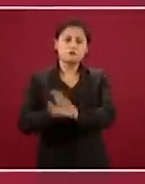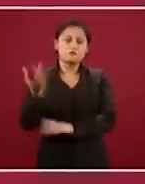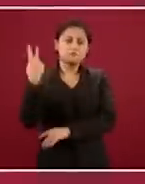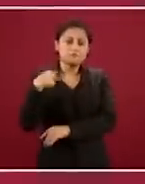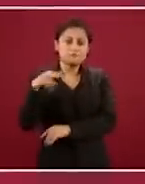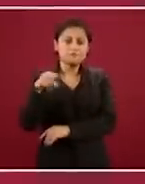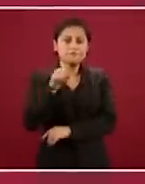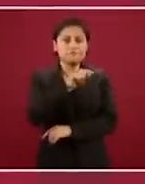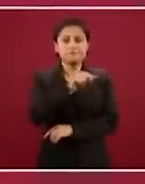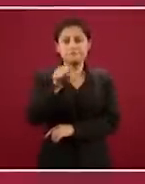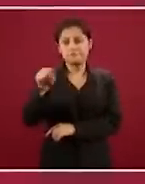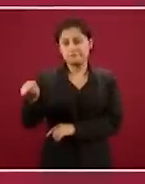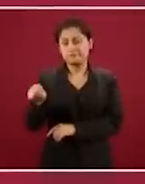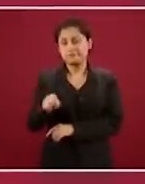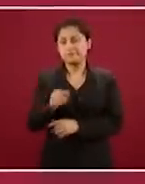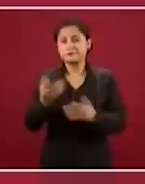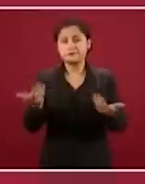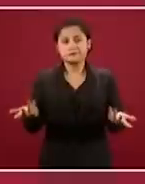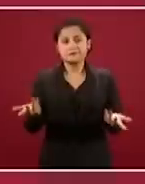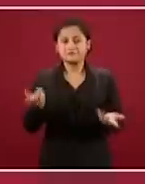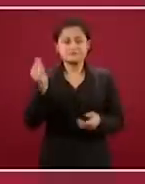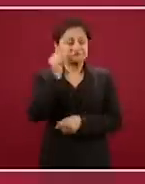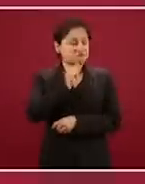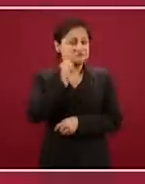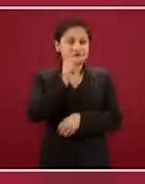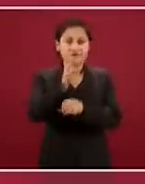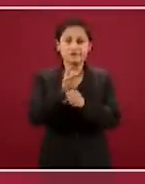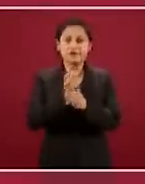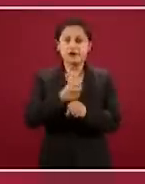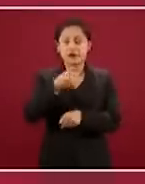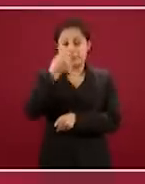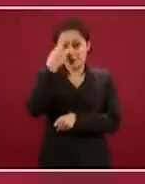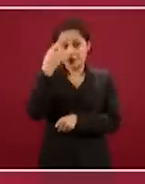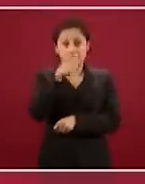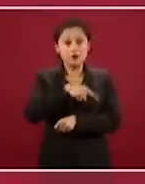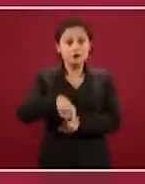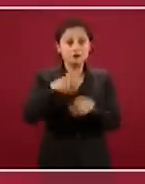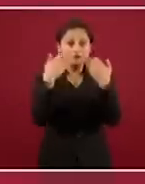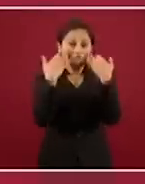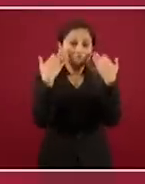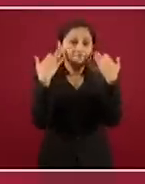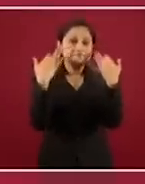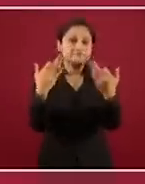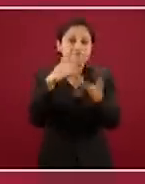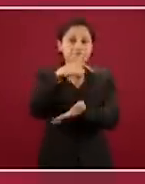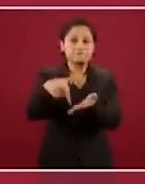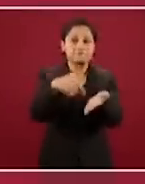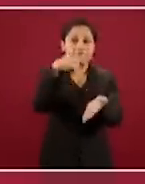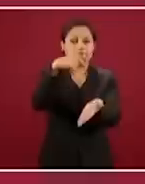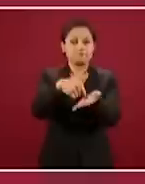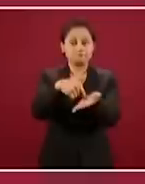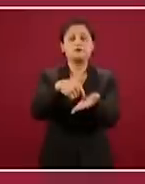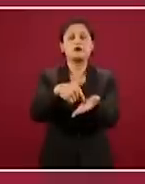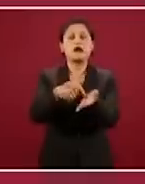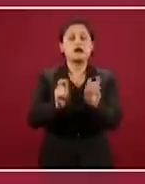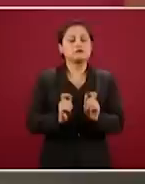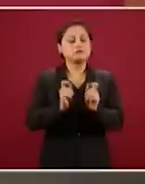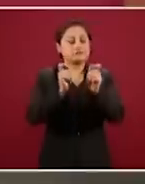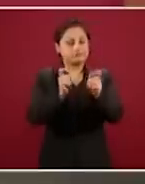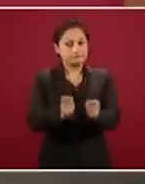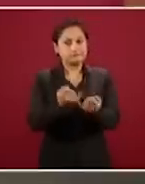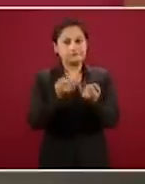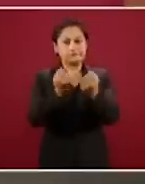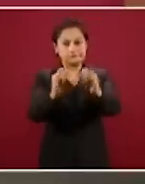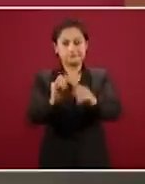para que se vea en el terreno lo que se está haciendo. Muy